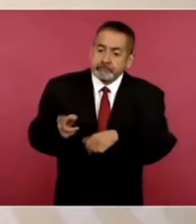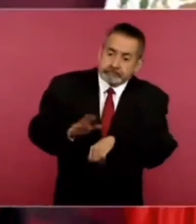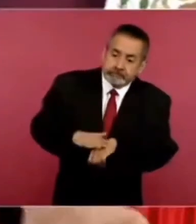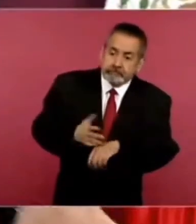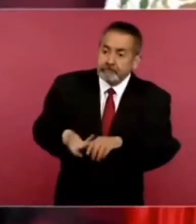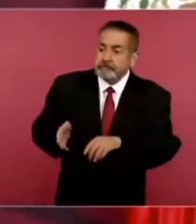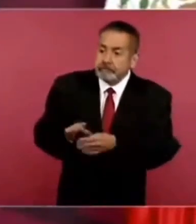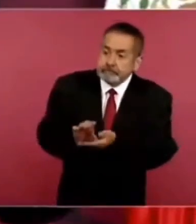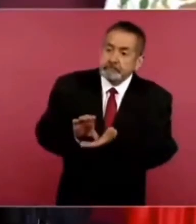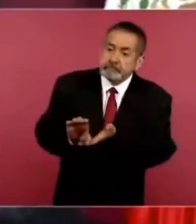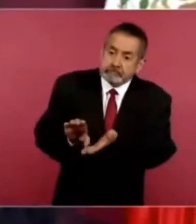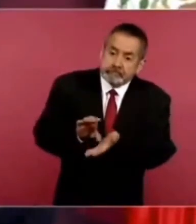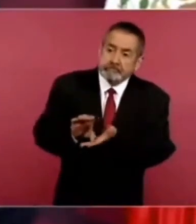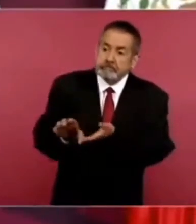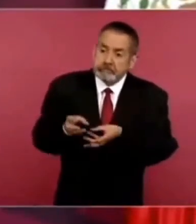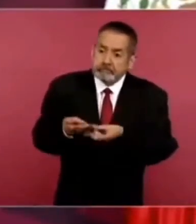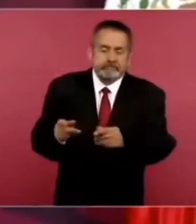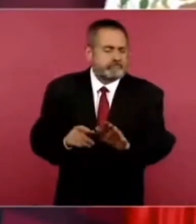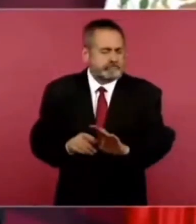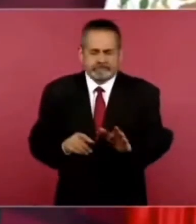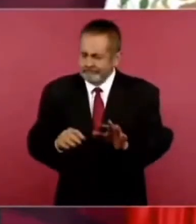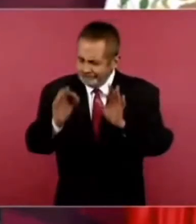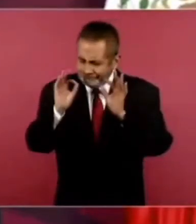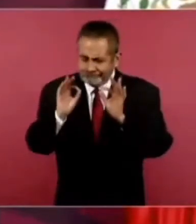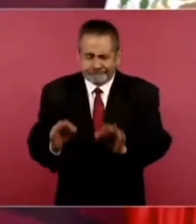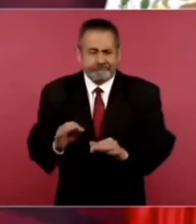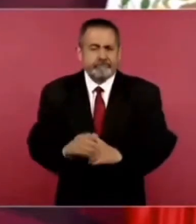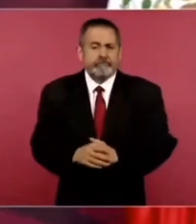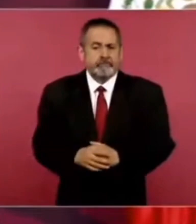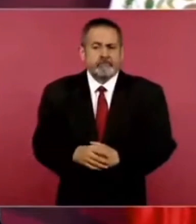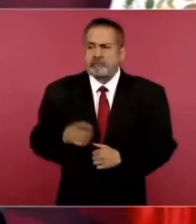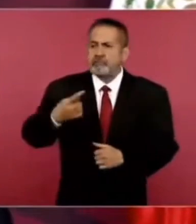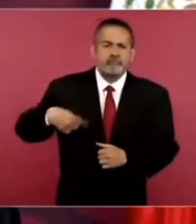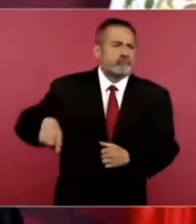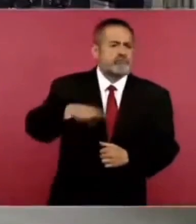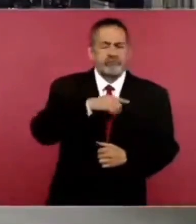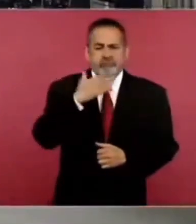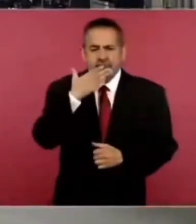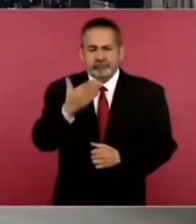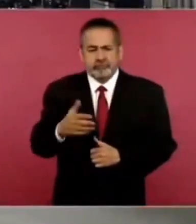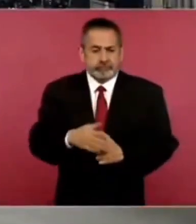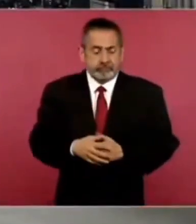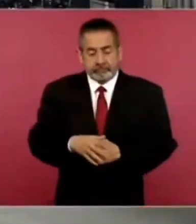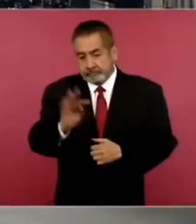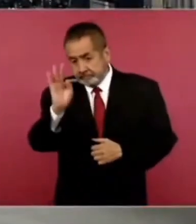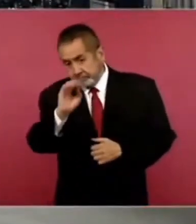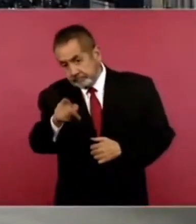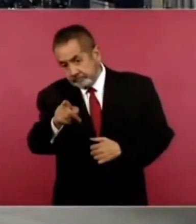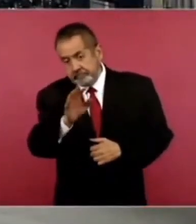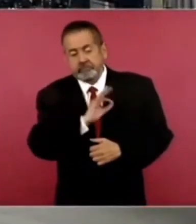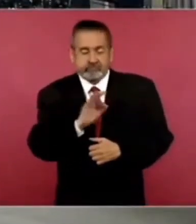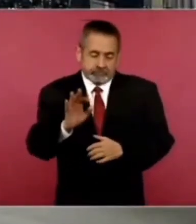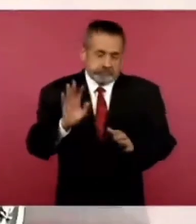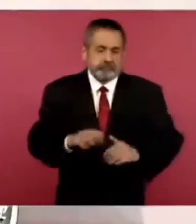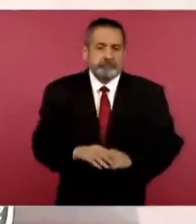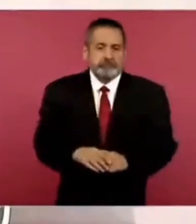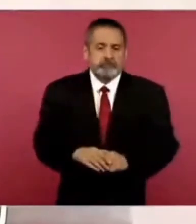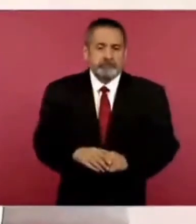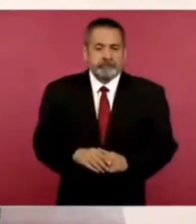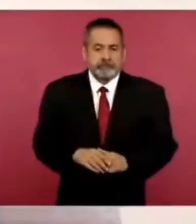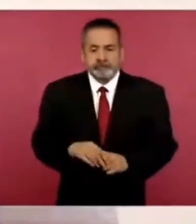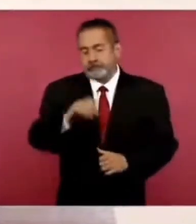En fin, fue en beneficio de todos y no se descarta la posibilidad. También yo